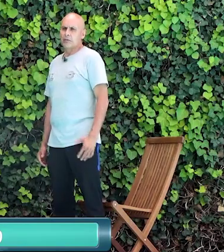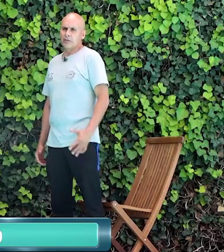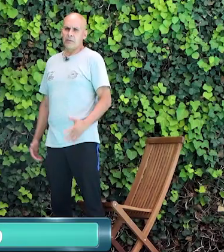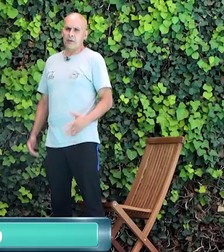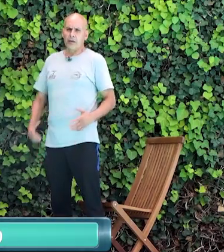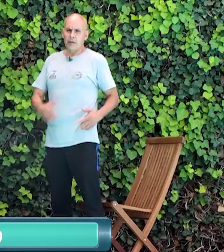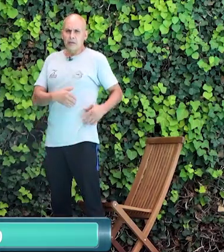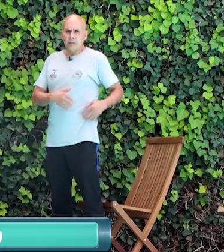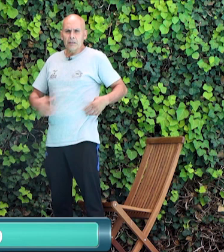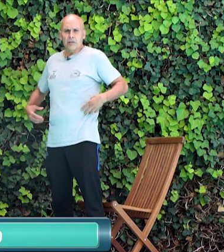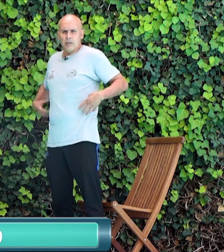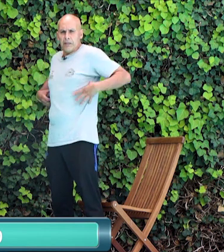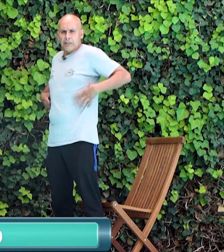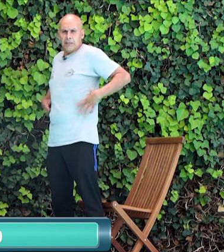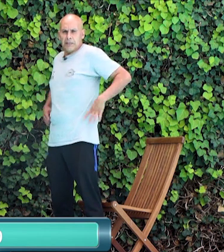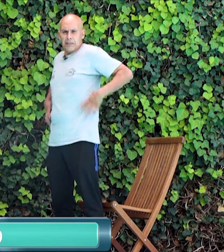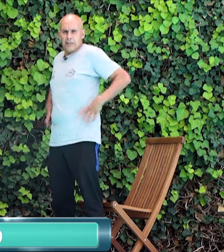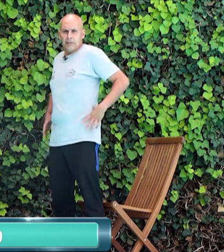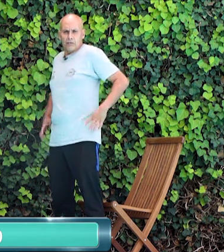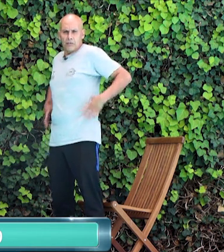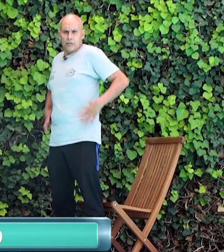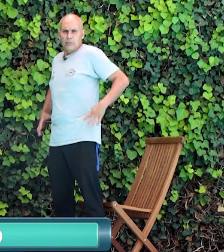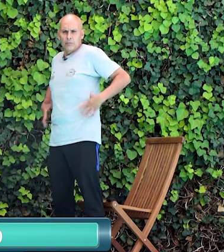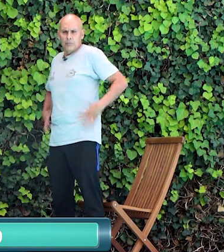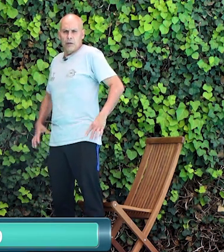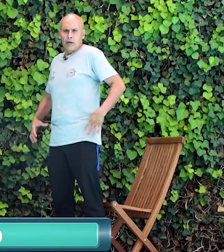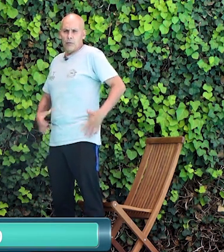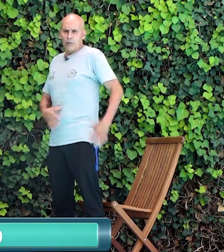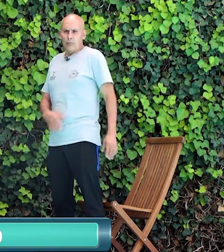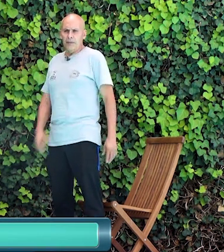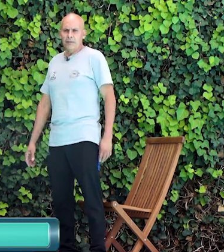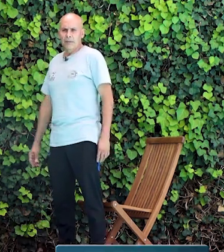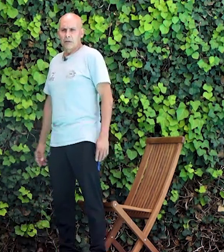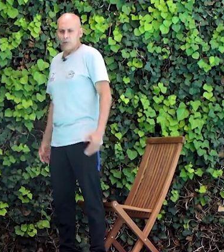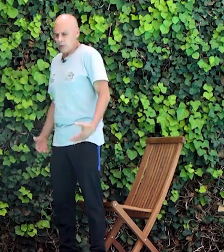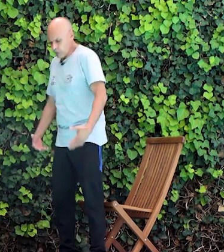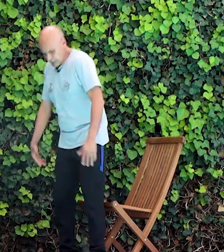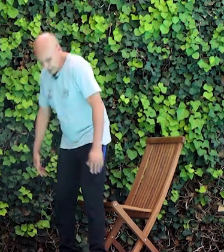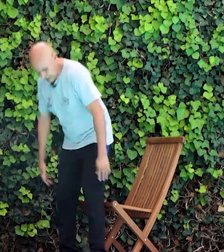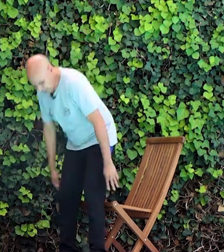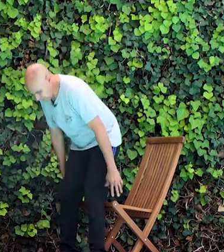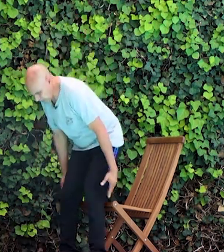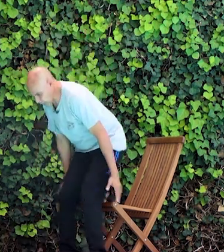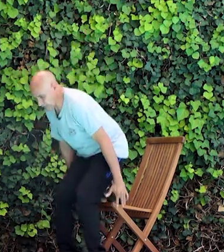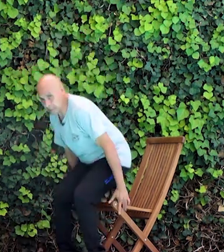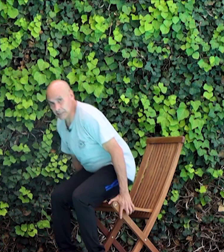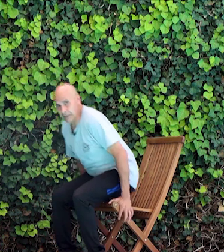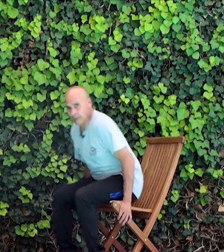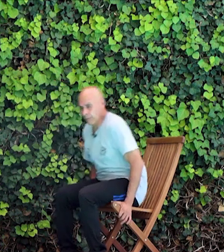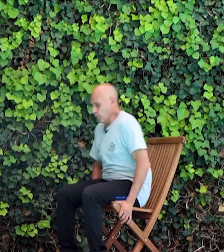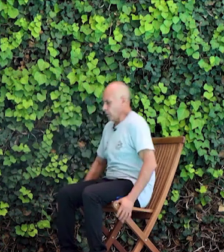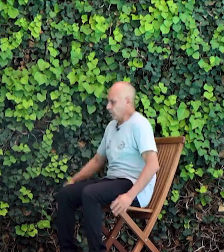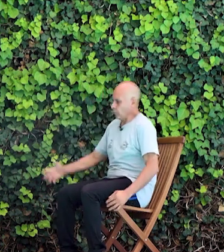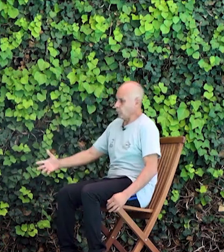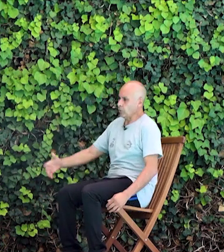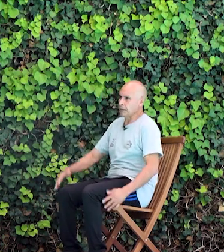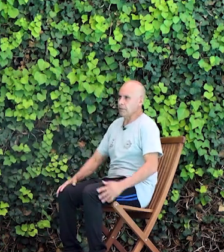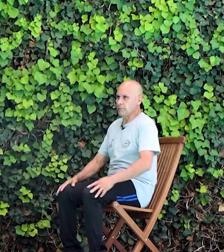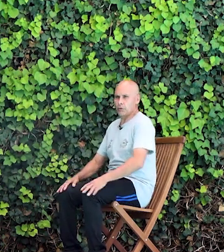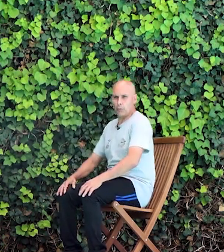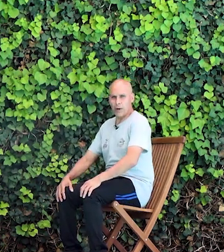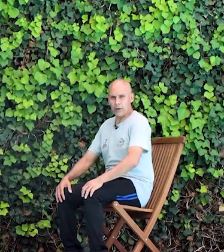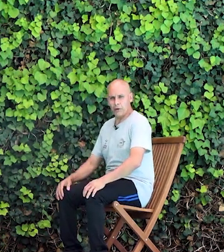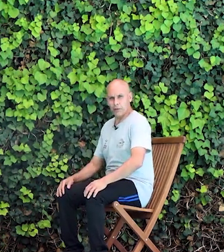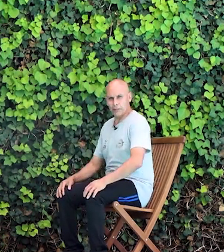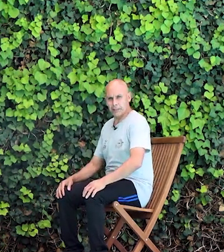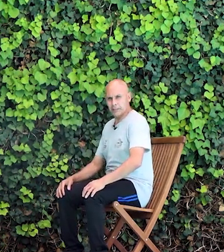Ahora lo que vamos a trabajar es la parte lateral de nuestro abdomen. Nos vamos a sentar, ya sea en una silla, en un bote,